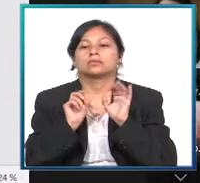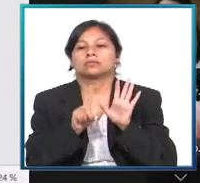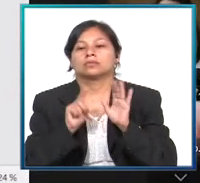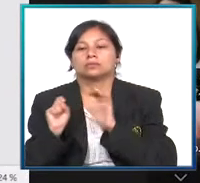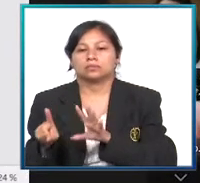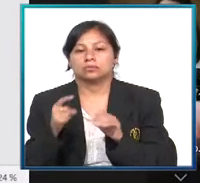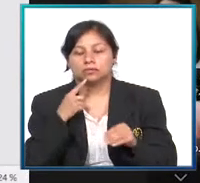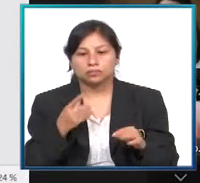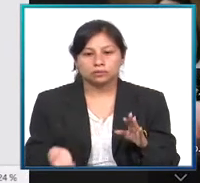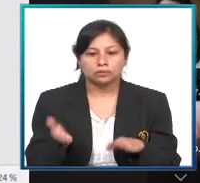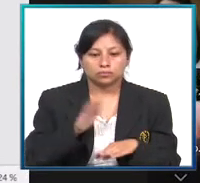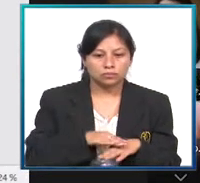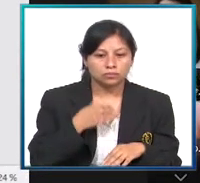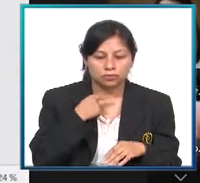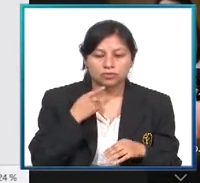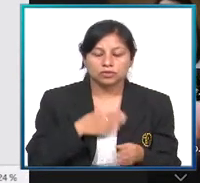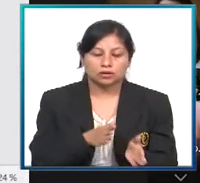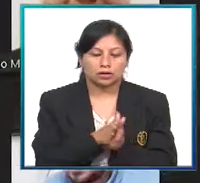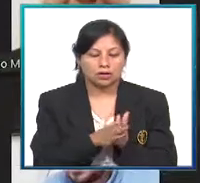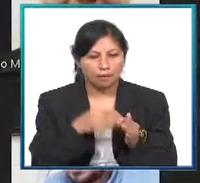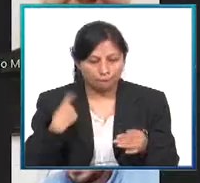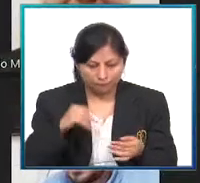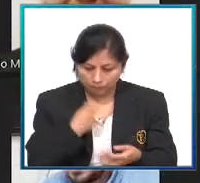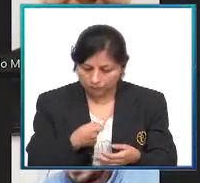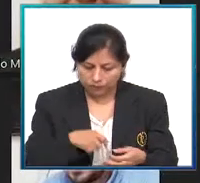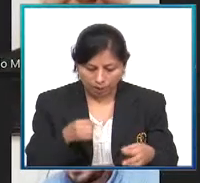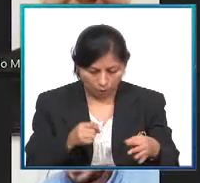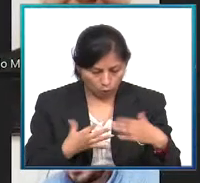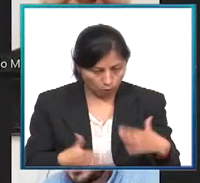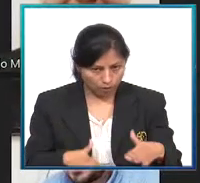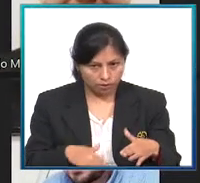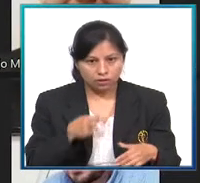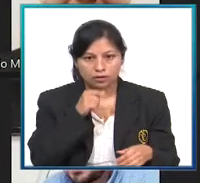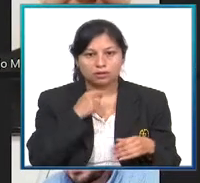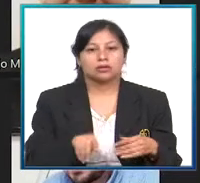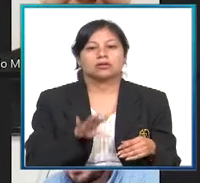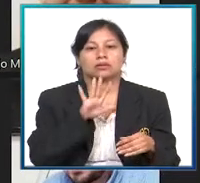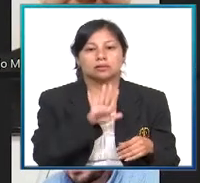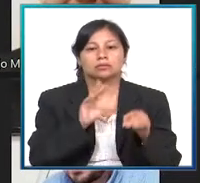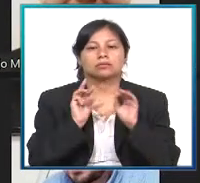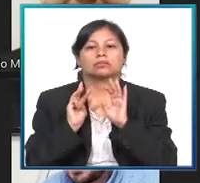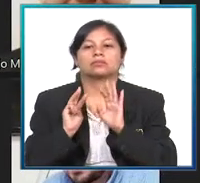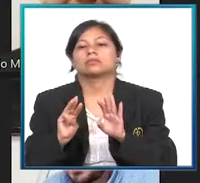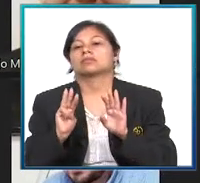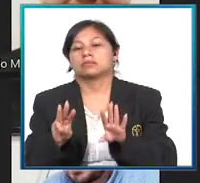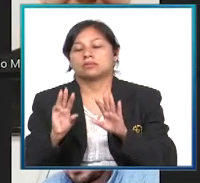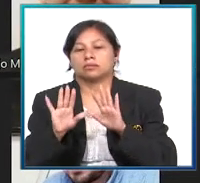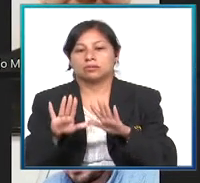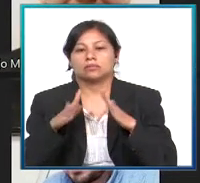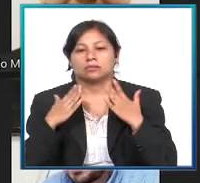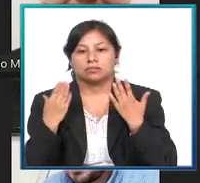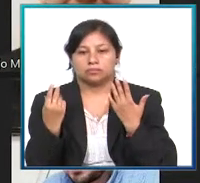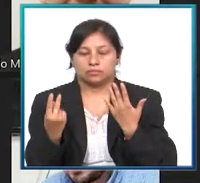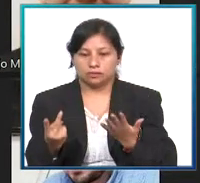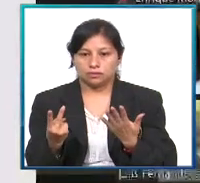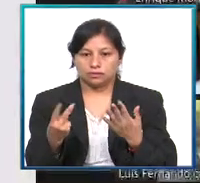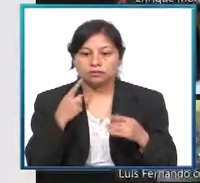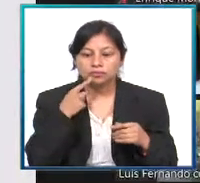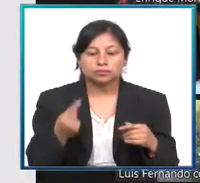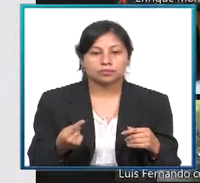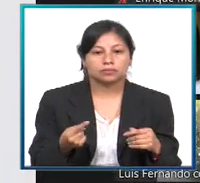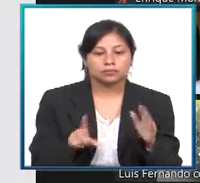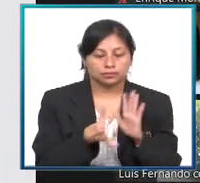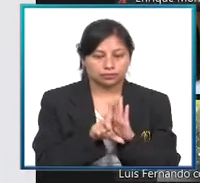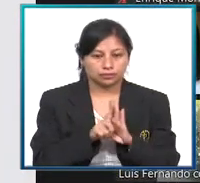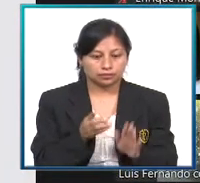5766, Ley para la Simplificación de Requisitos y Trámites Administrativos, así como la iniciativa 5817, Reformas al Decreto 7086,